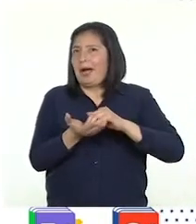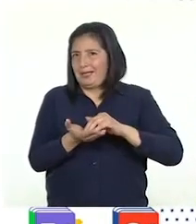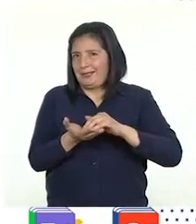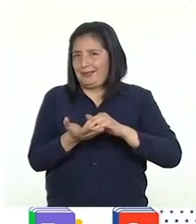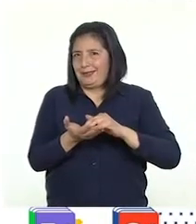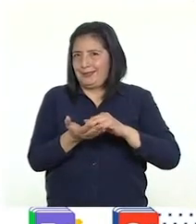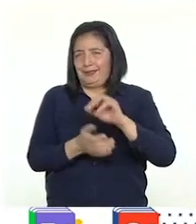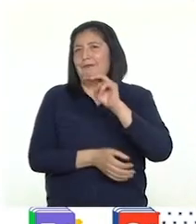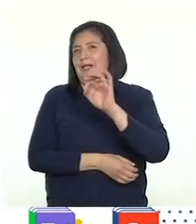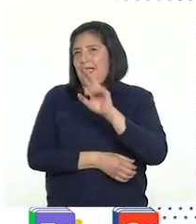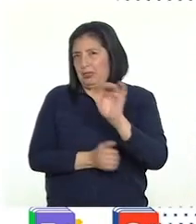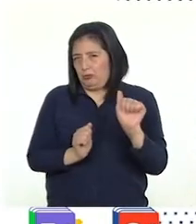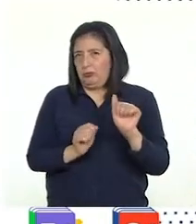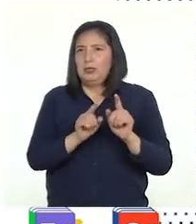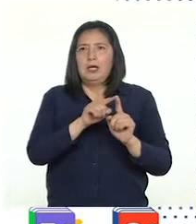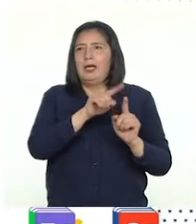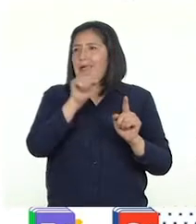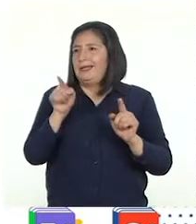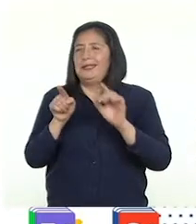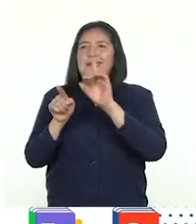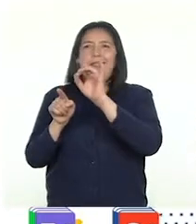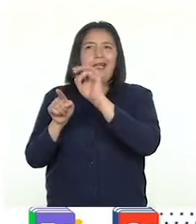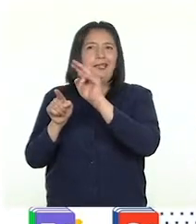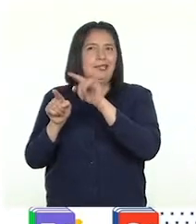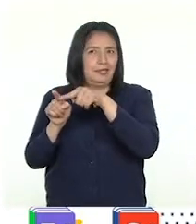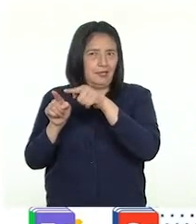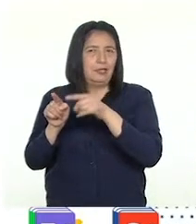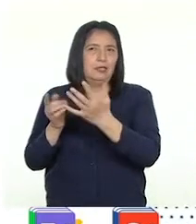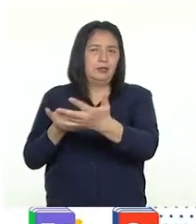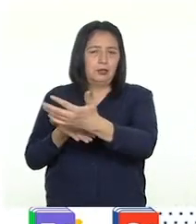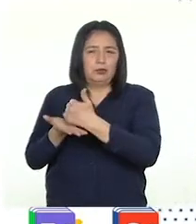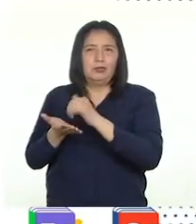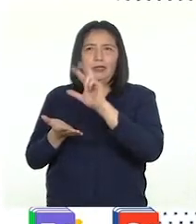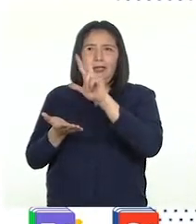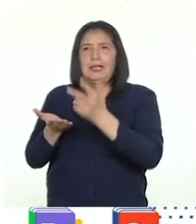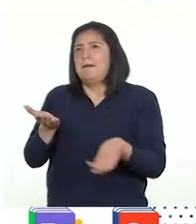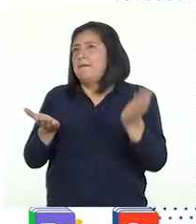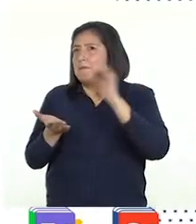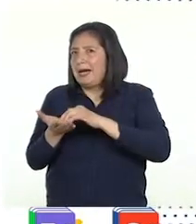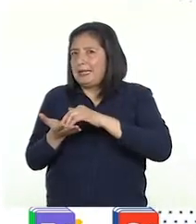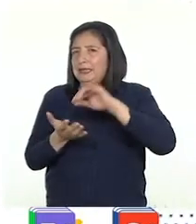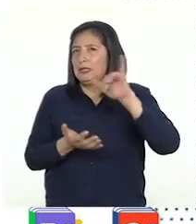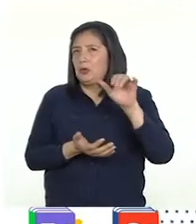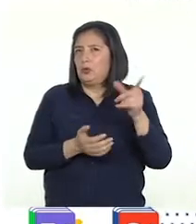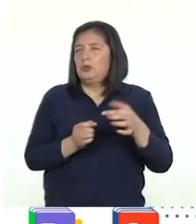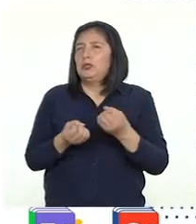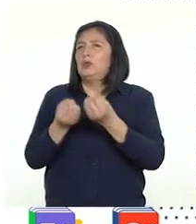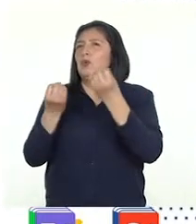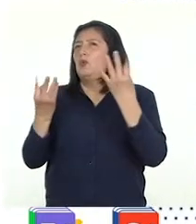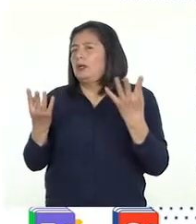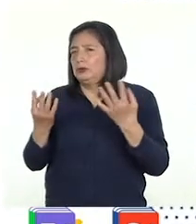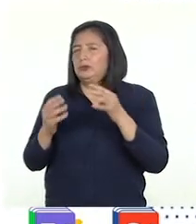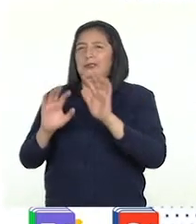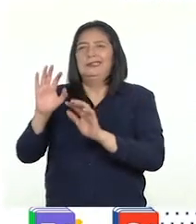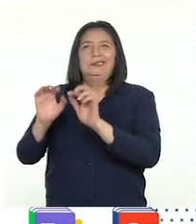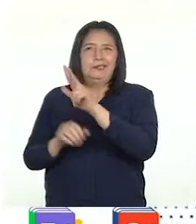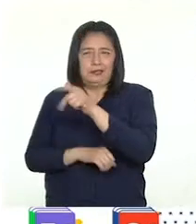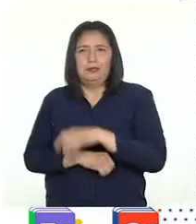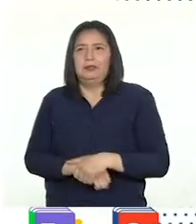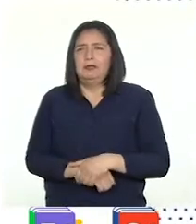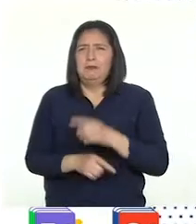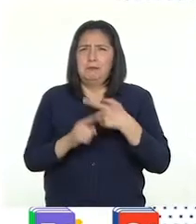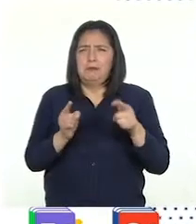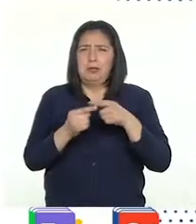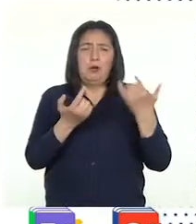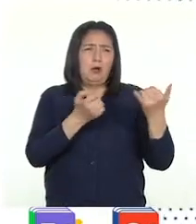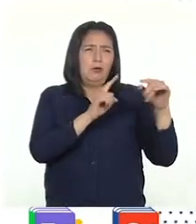piedritas más que Mariano. Daniela, quien recogió 3 piedritas más que Julia, tendría 13.